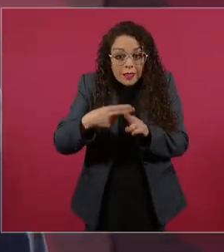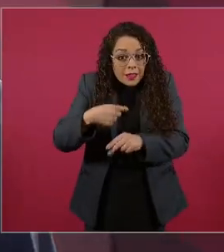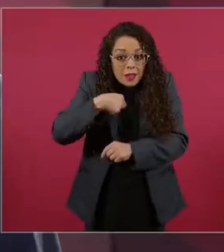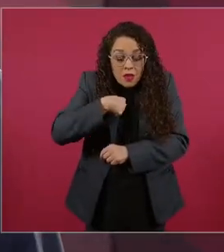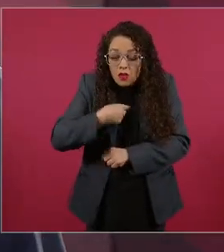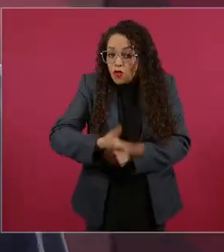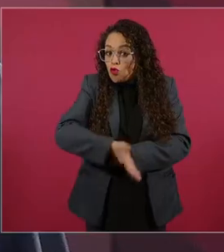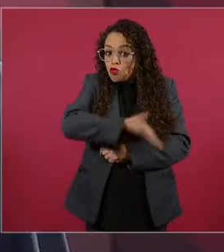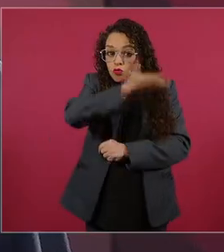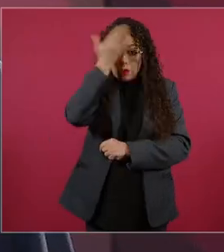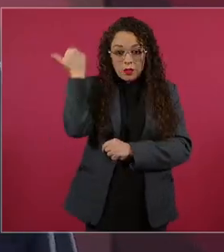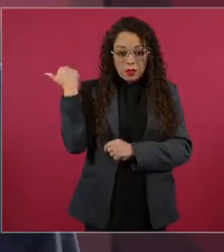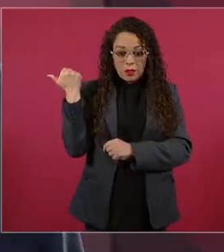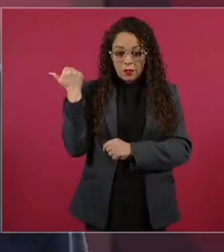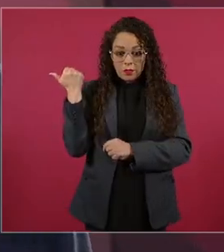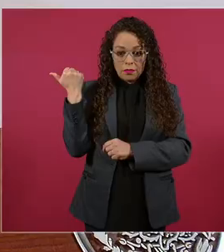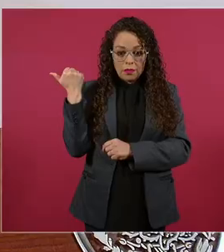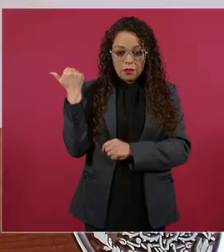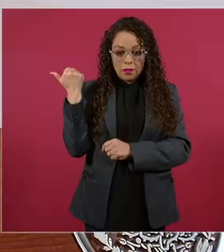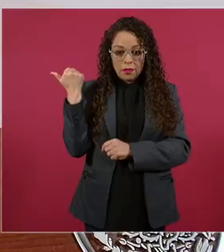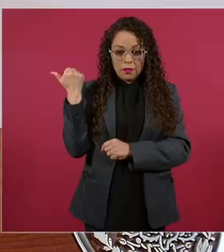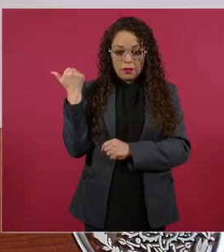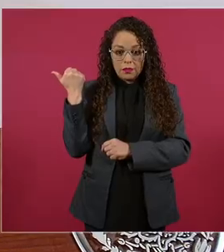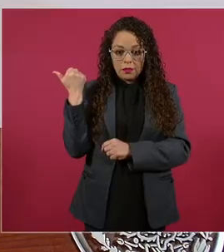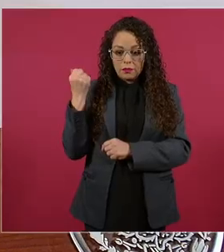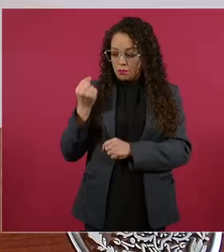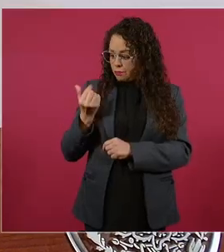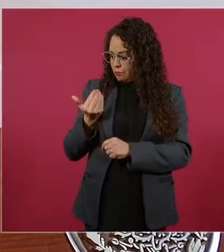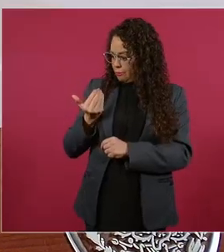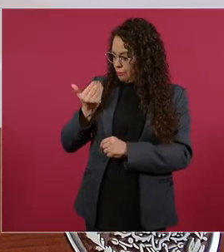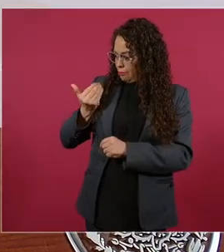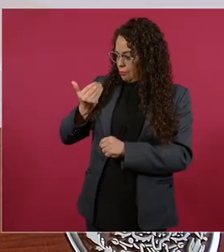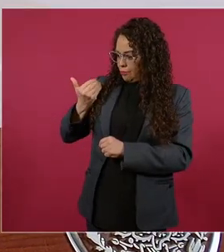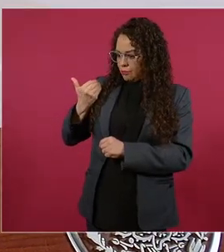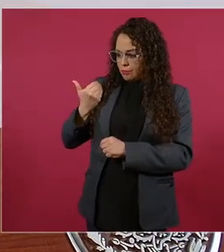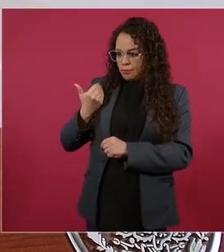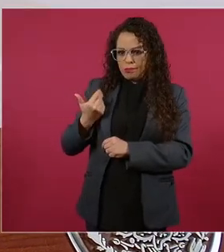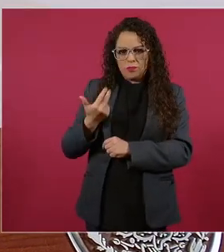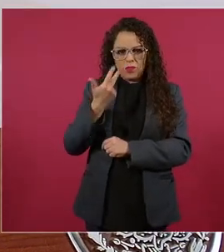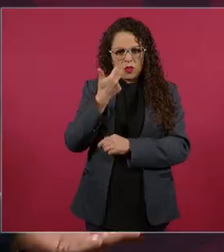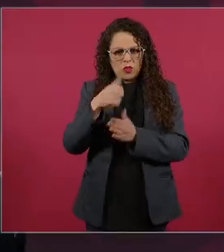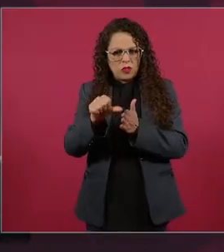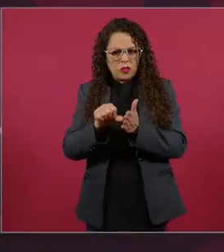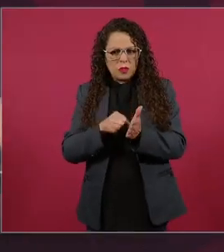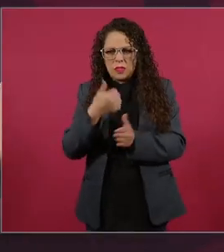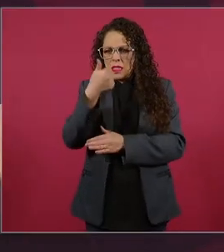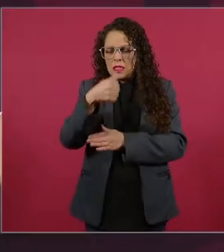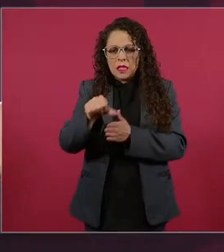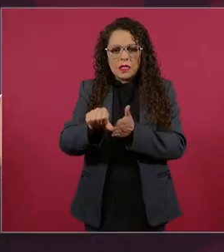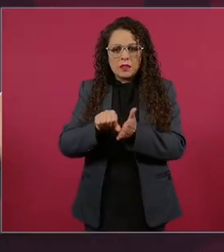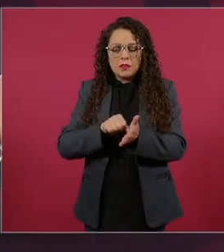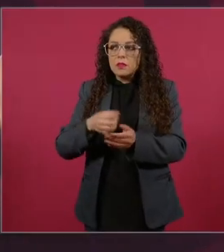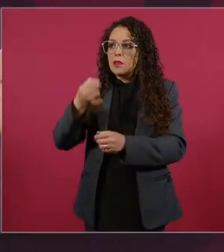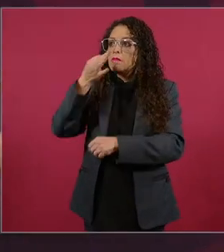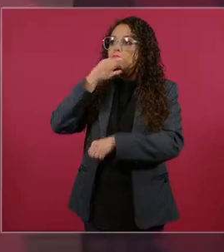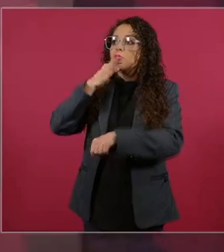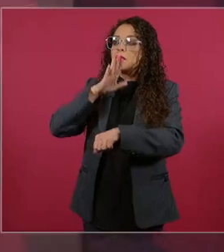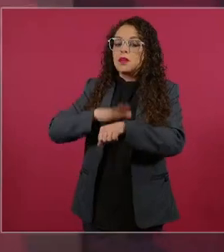yo me enteré hace 6-8 meses cuando me informaron de la